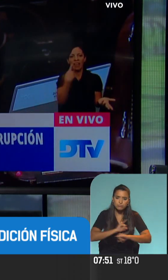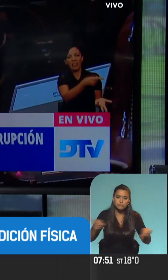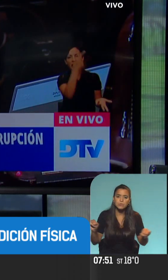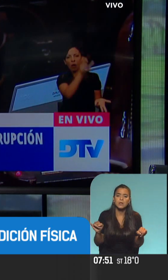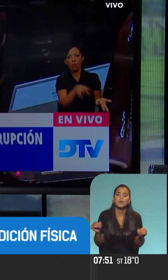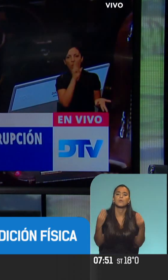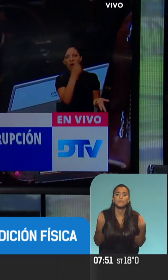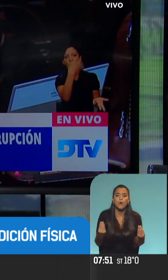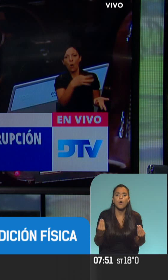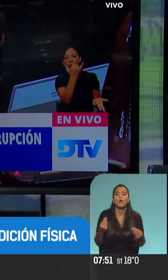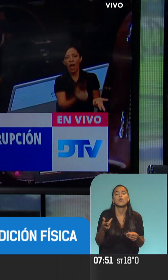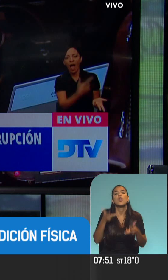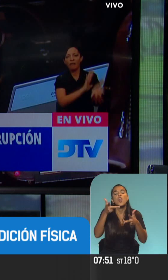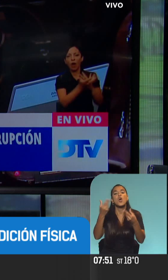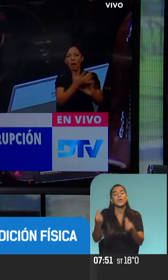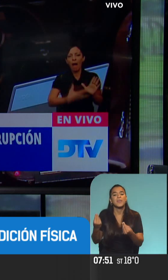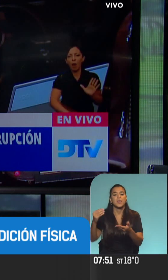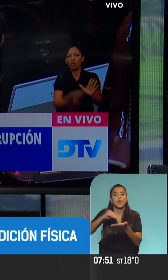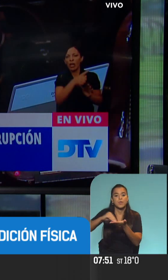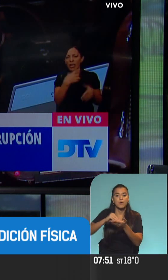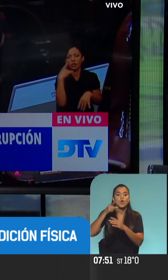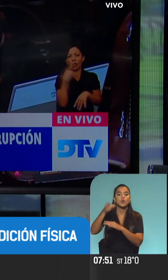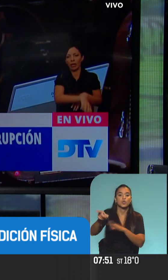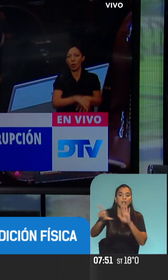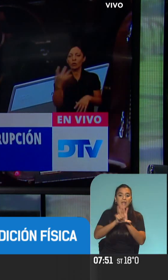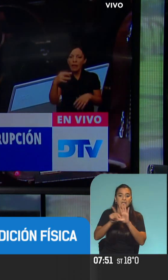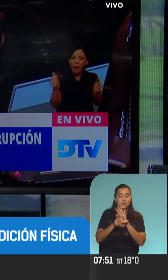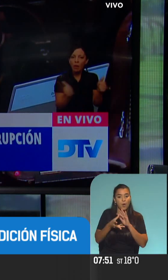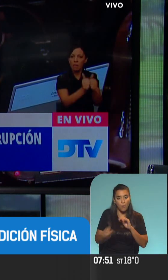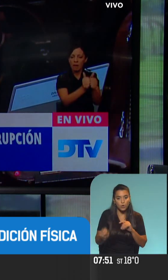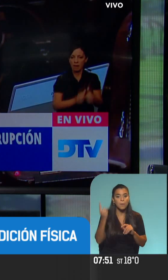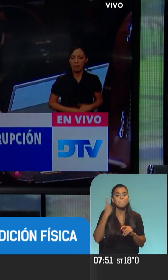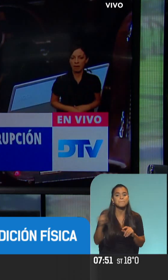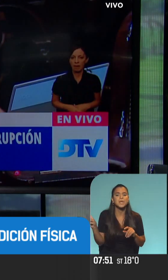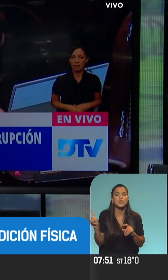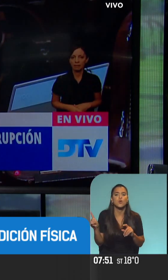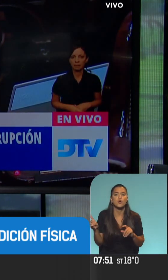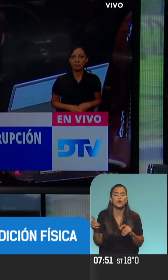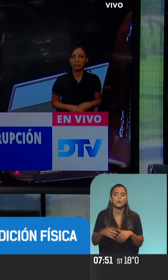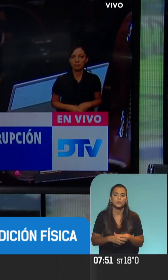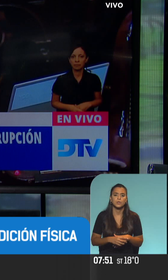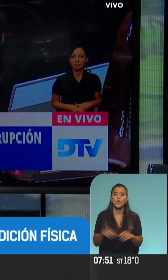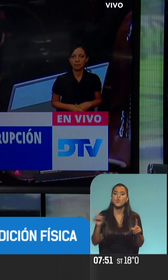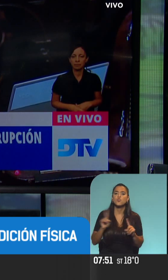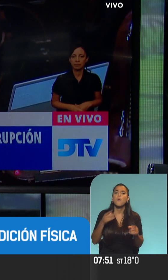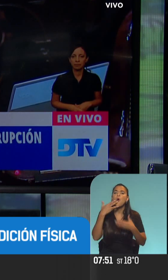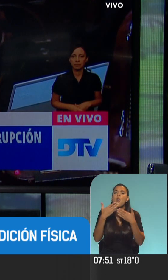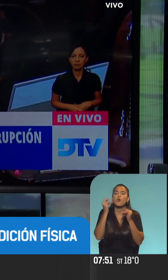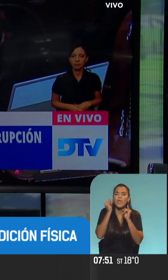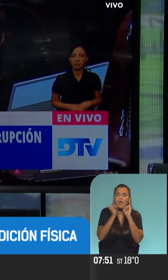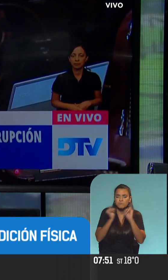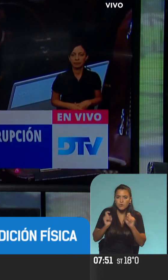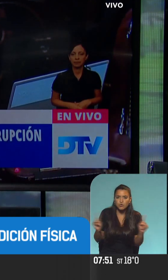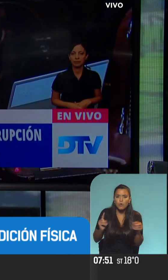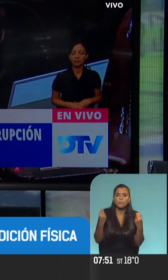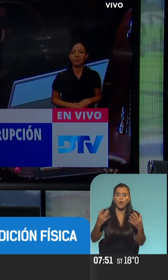a raíz de su intervención en diputados en contra de la legalización del aborto pero no precisamente por sus argumentos sino bueno